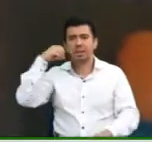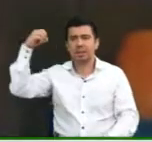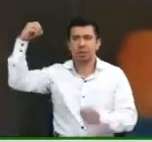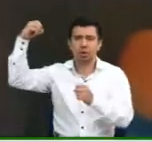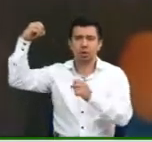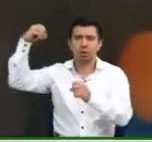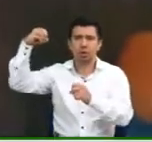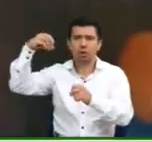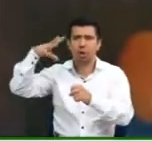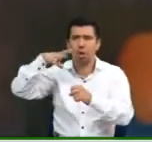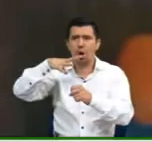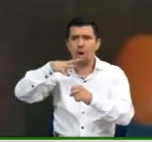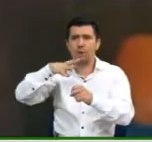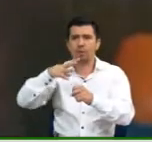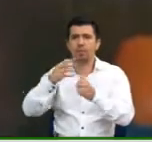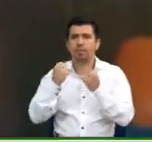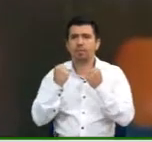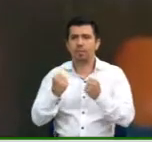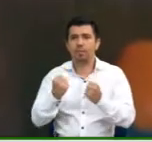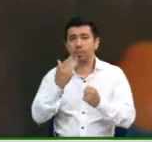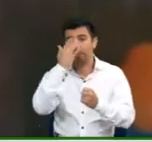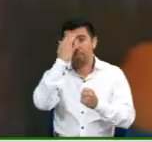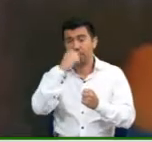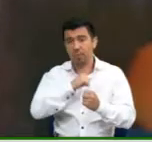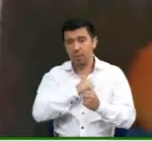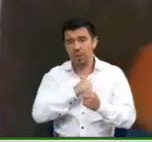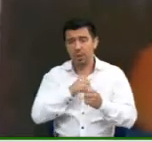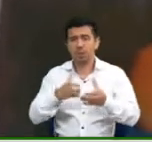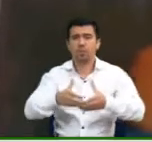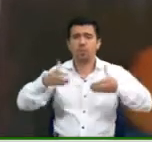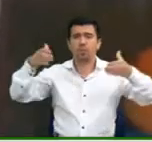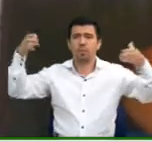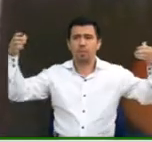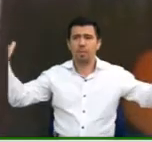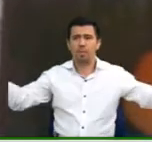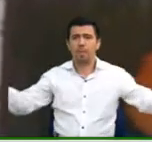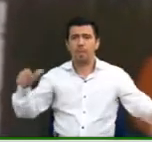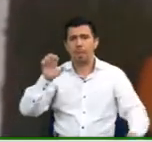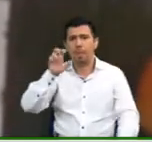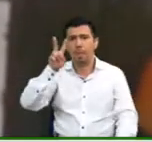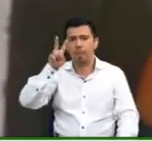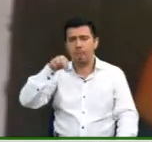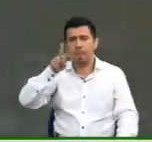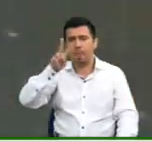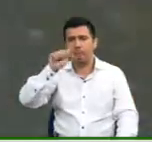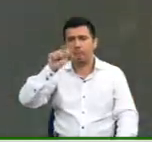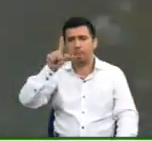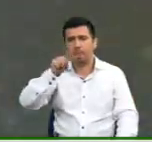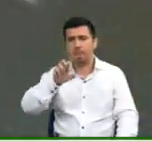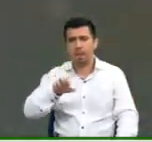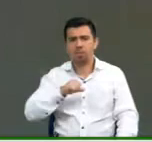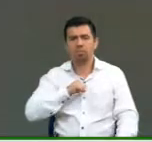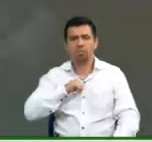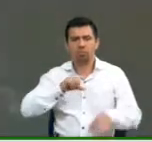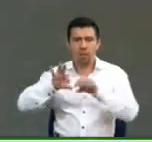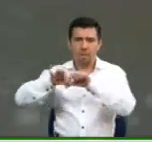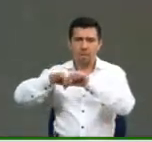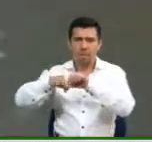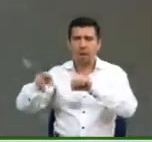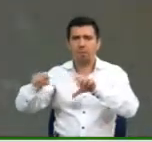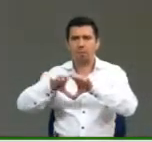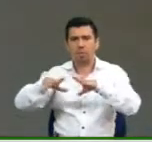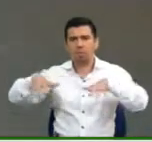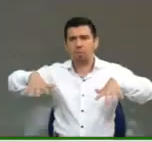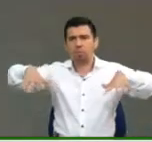posibilidad cierta que es el embalse ya podríamos probamos la válvula a world congress ya pop podemos desembarcar ya